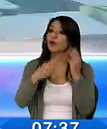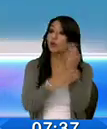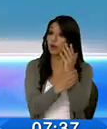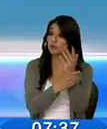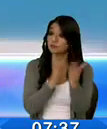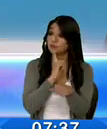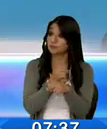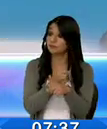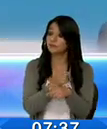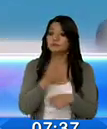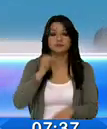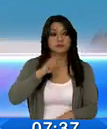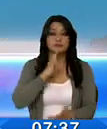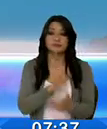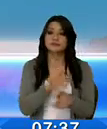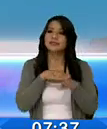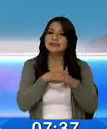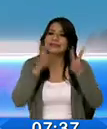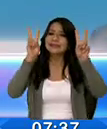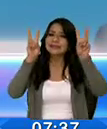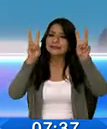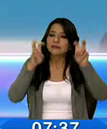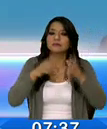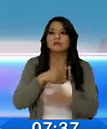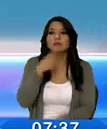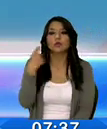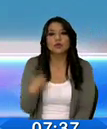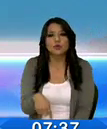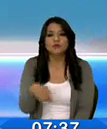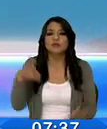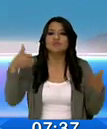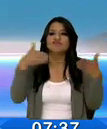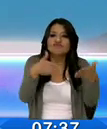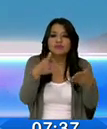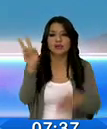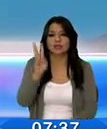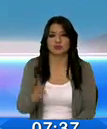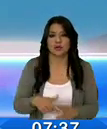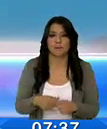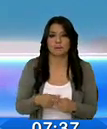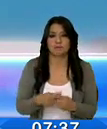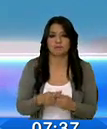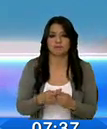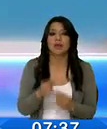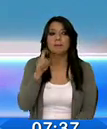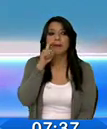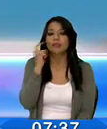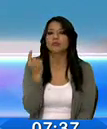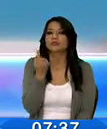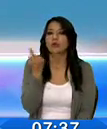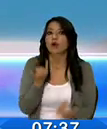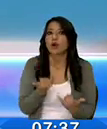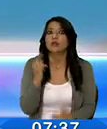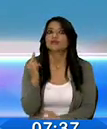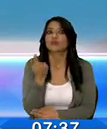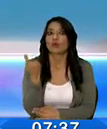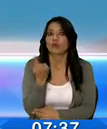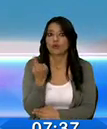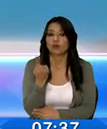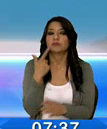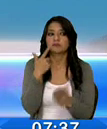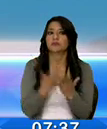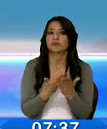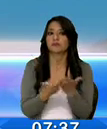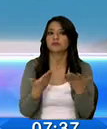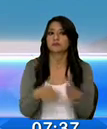Asamblea. El respaldo es muy entre comillas, porque Rusia tiene intereses sobre Venezuela. Maduro se está quedando solo en este momento, ha quedado